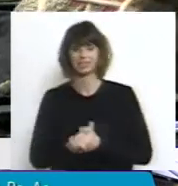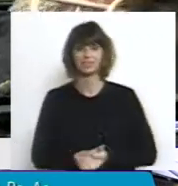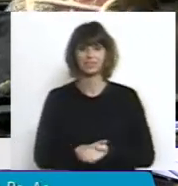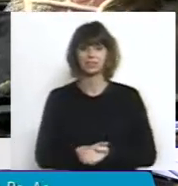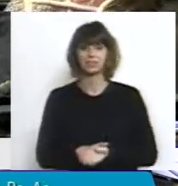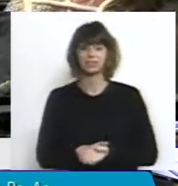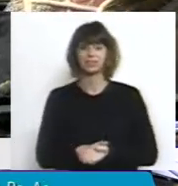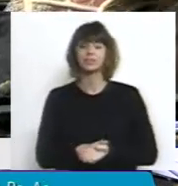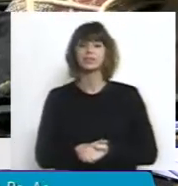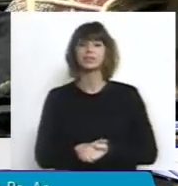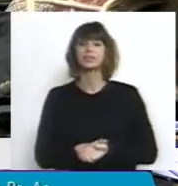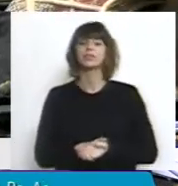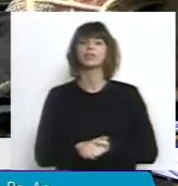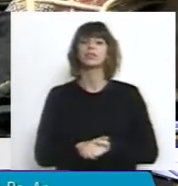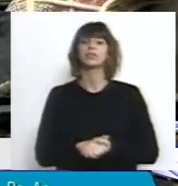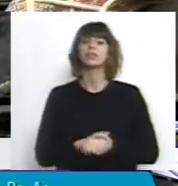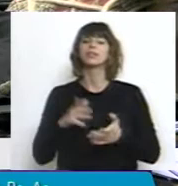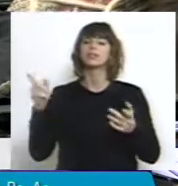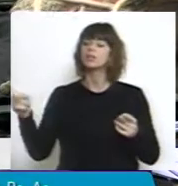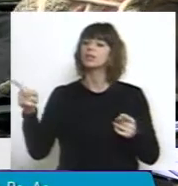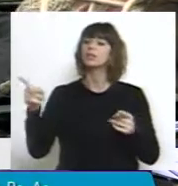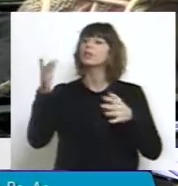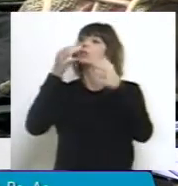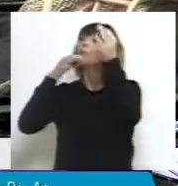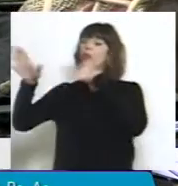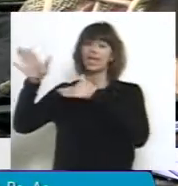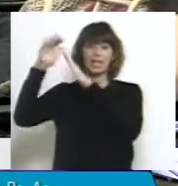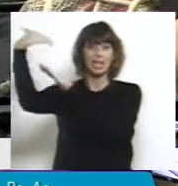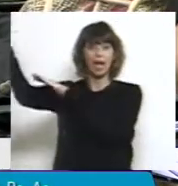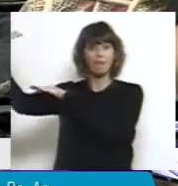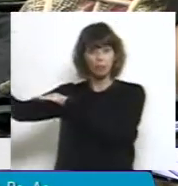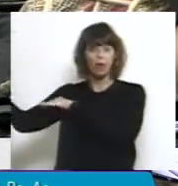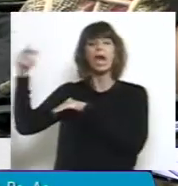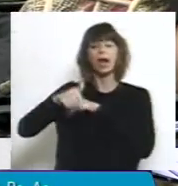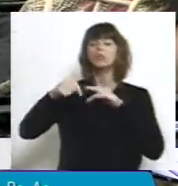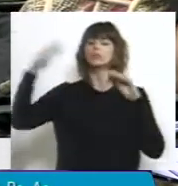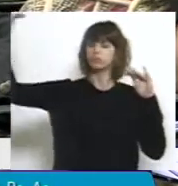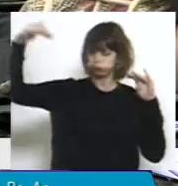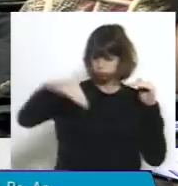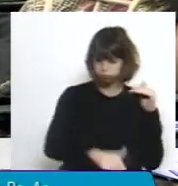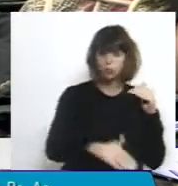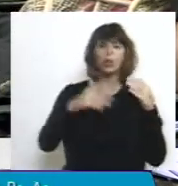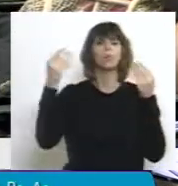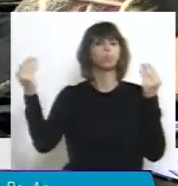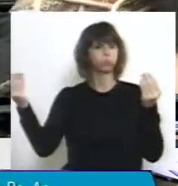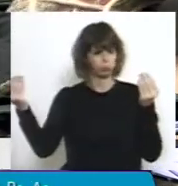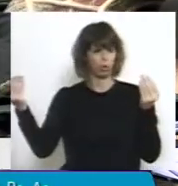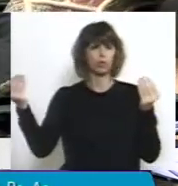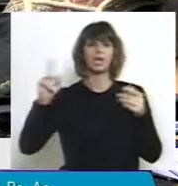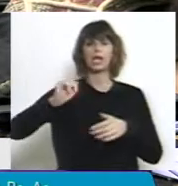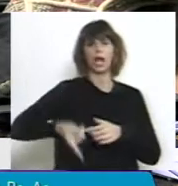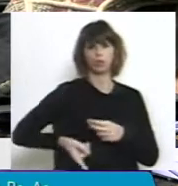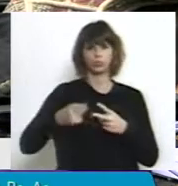explicó el viceministro, la caída del nivel de exportaciones responde a dos movimientos. Un